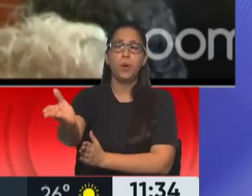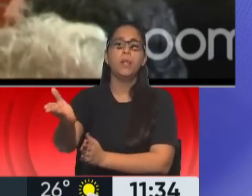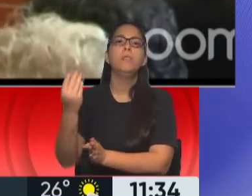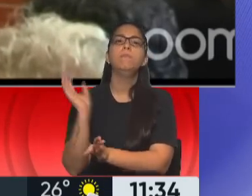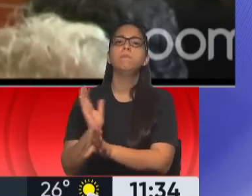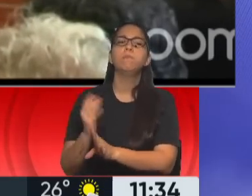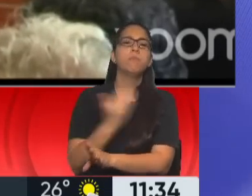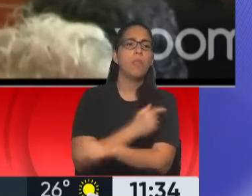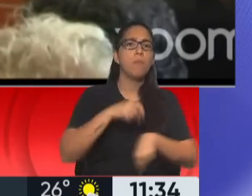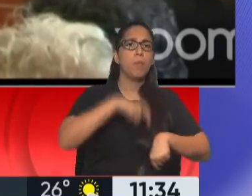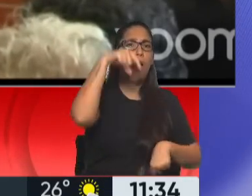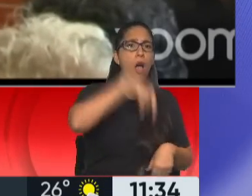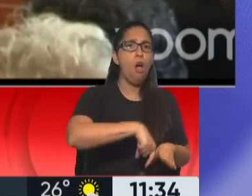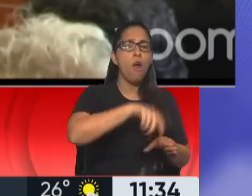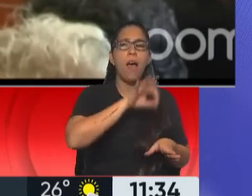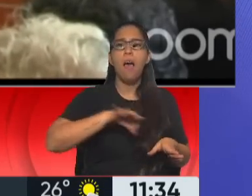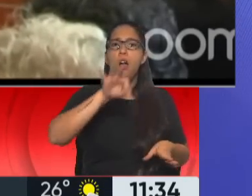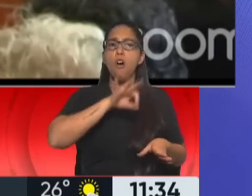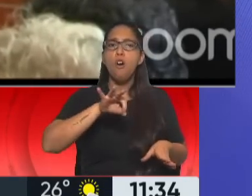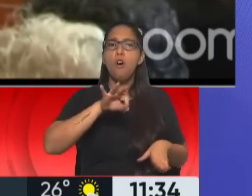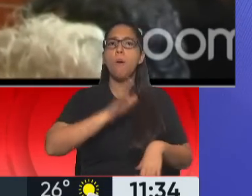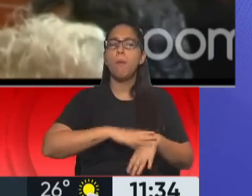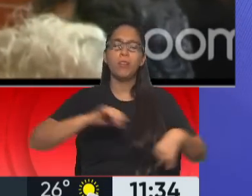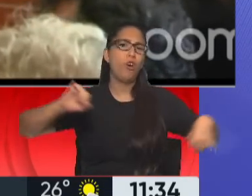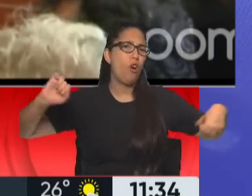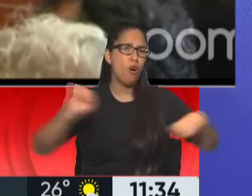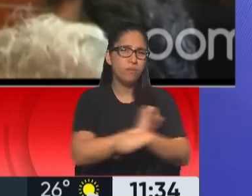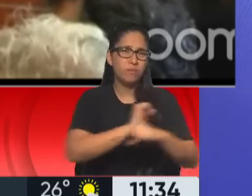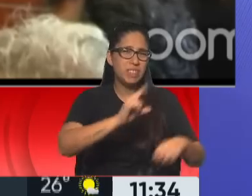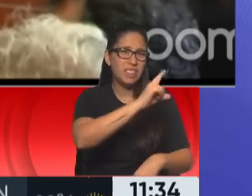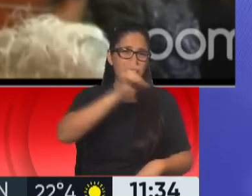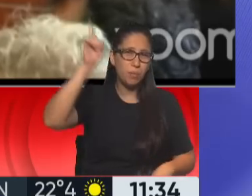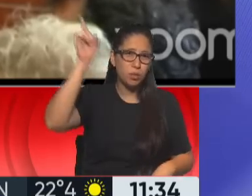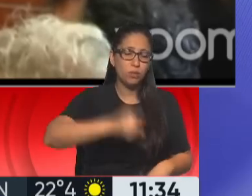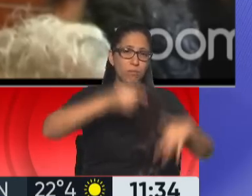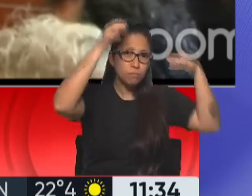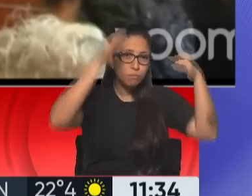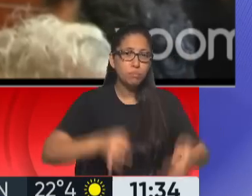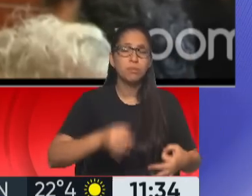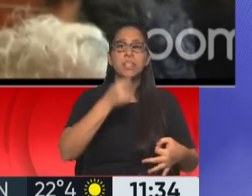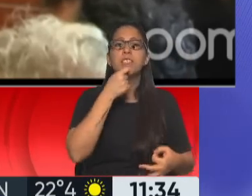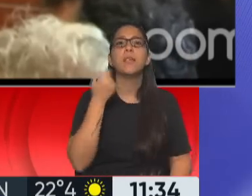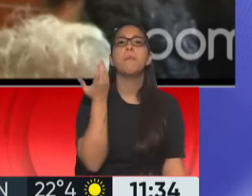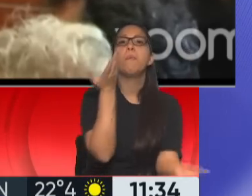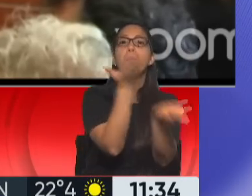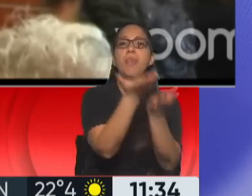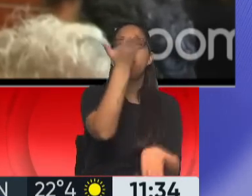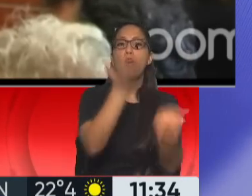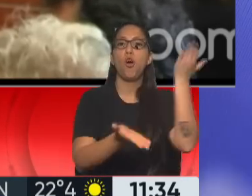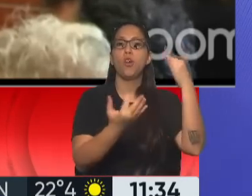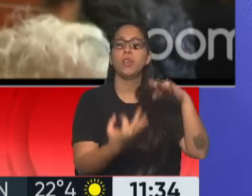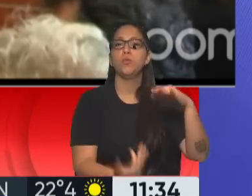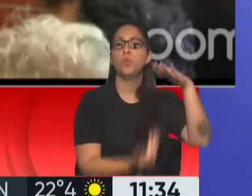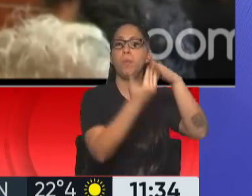partir de que quede absolutamente firme el fallo? Es decir, una vez que, si se recurre a la Corte Suprema de